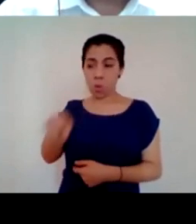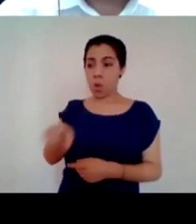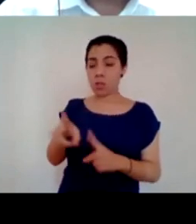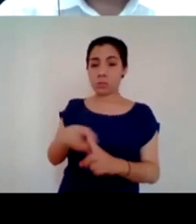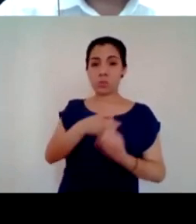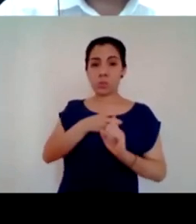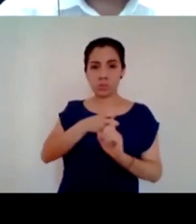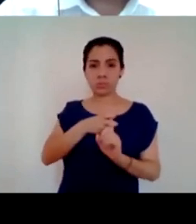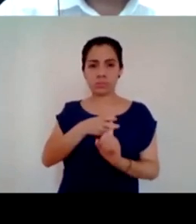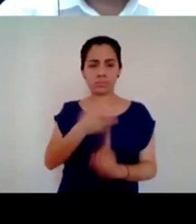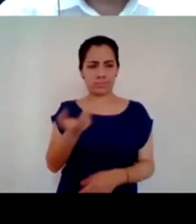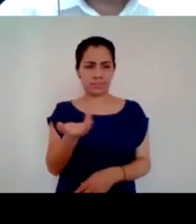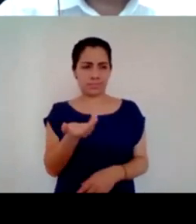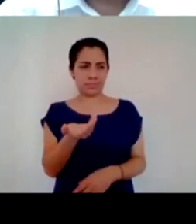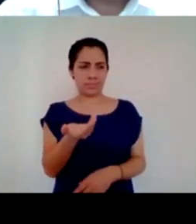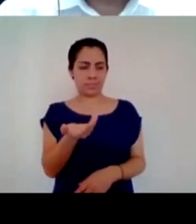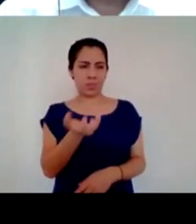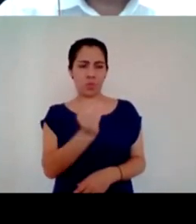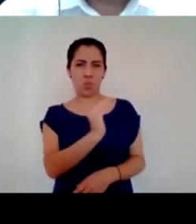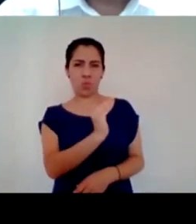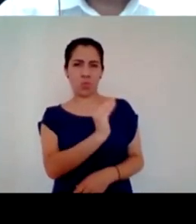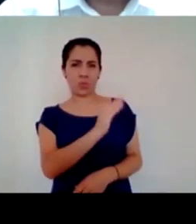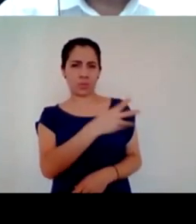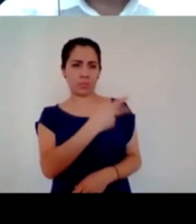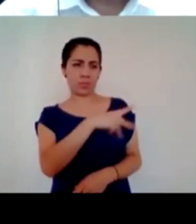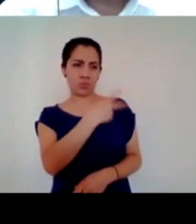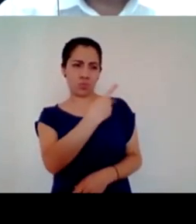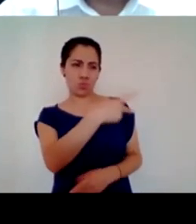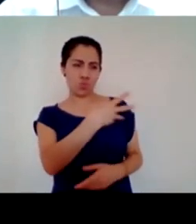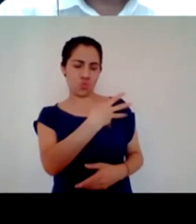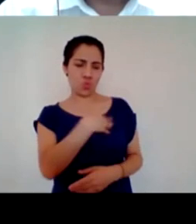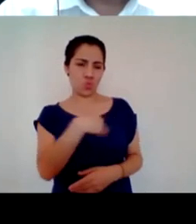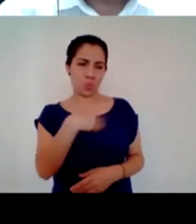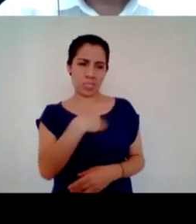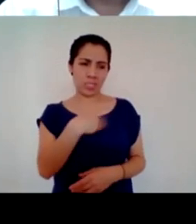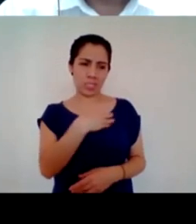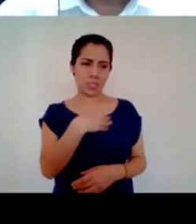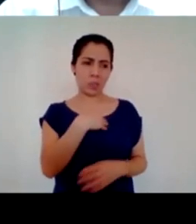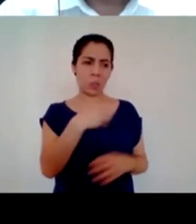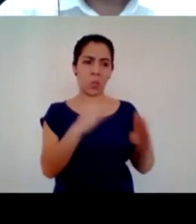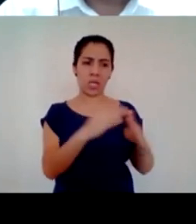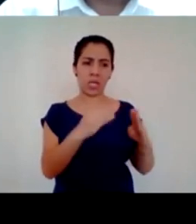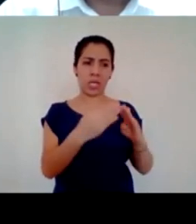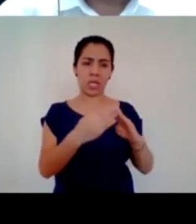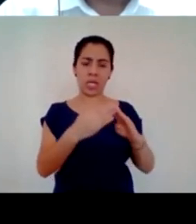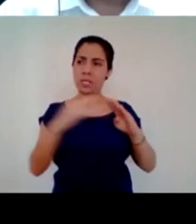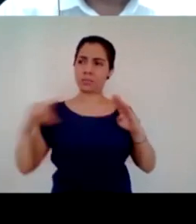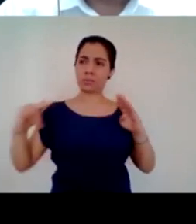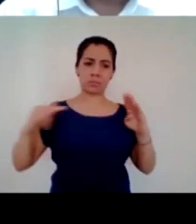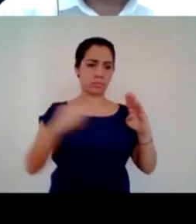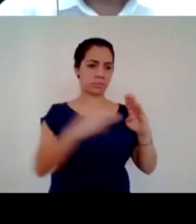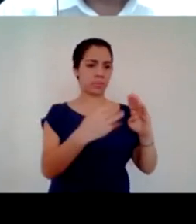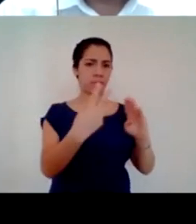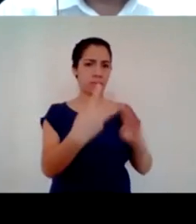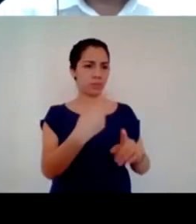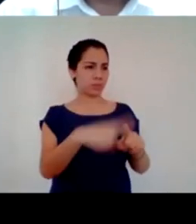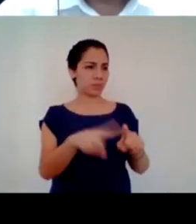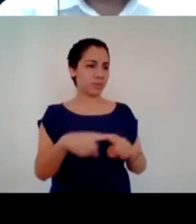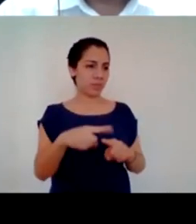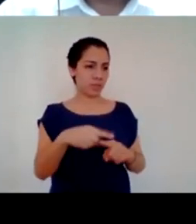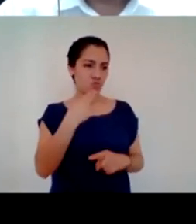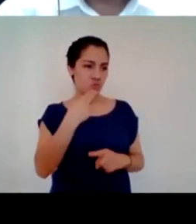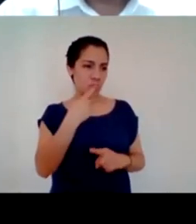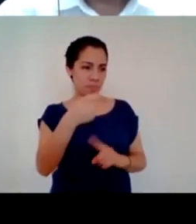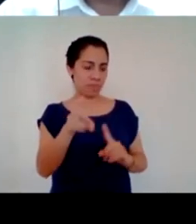los días a tu casa, que usaban para los secuestros. Sí, bueno, pero me decía que eran de sus amigos. Ya. ¿No? O sea,